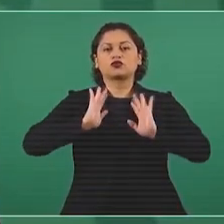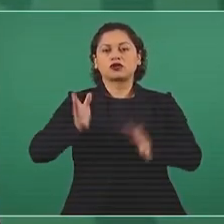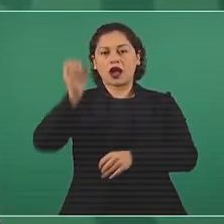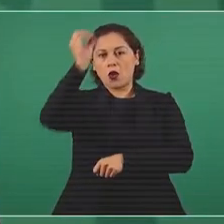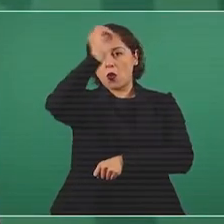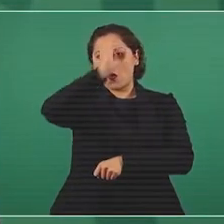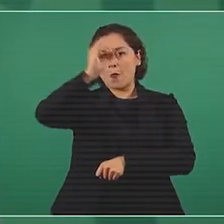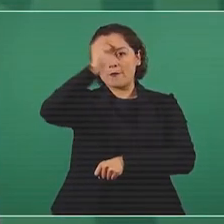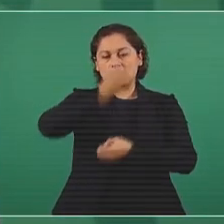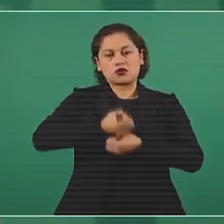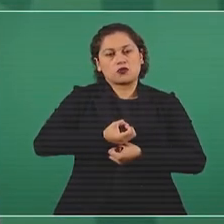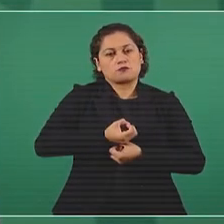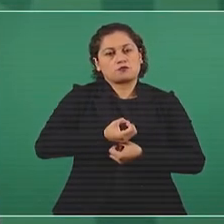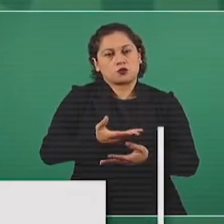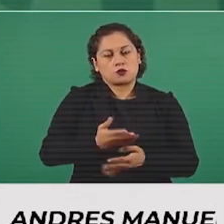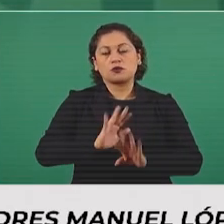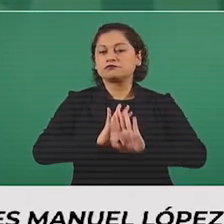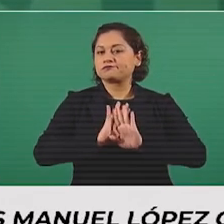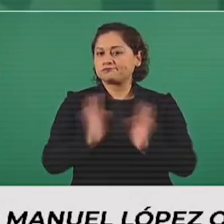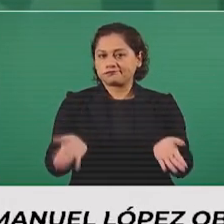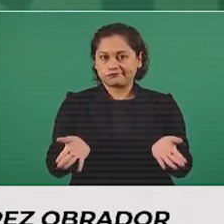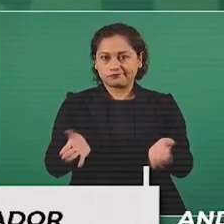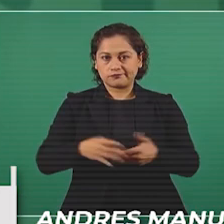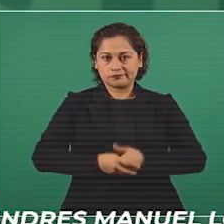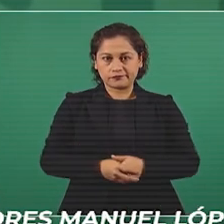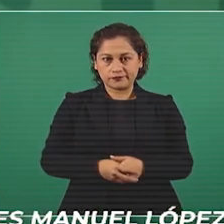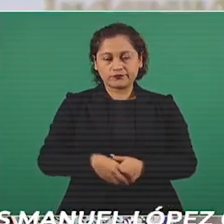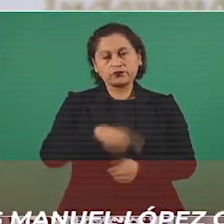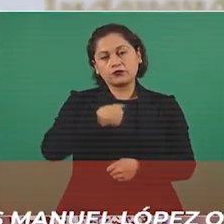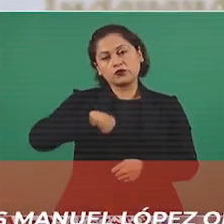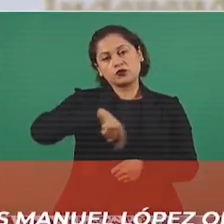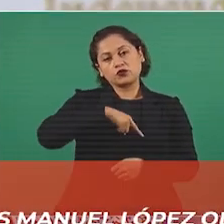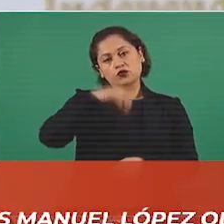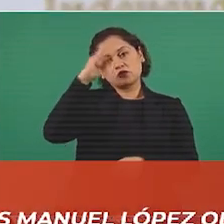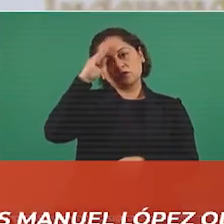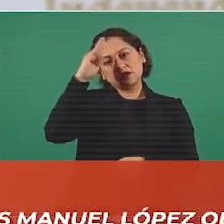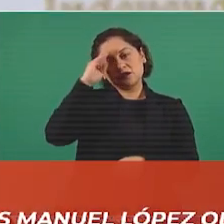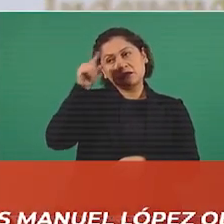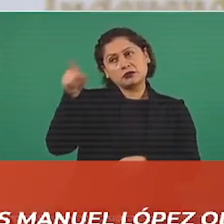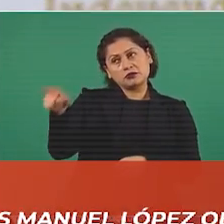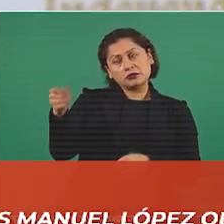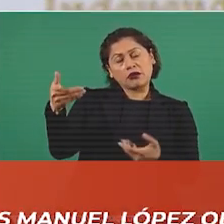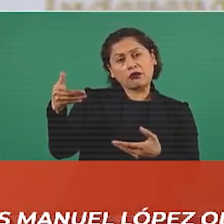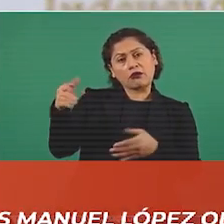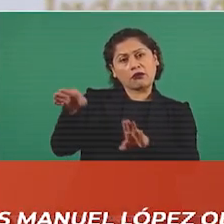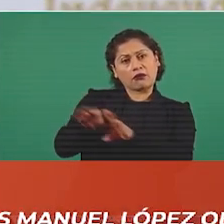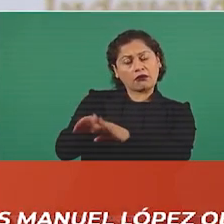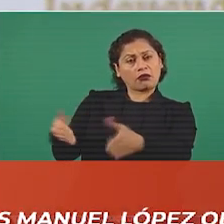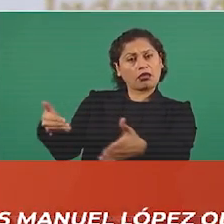Consideramos que no debe haber bloqueo.